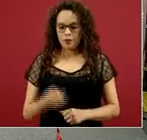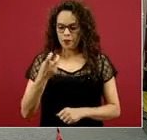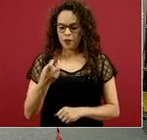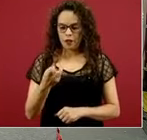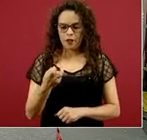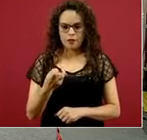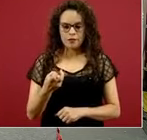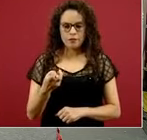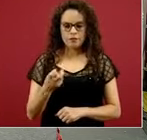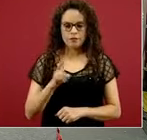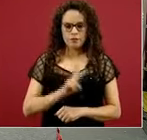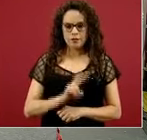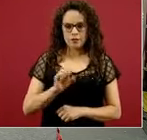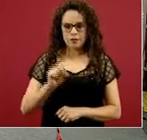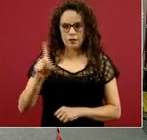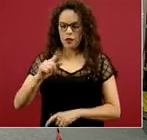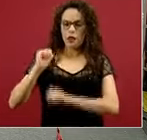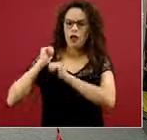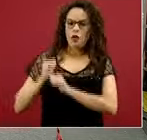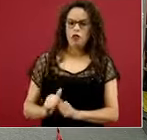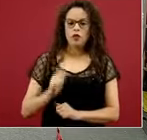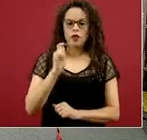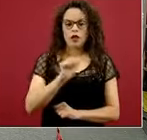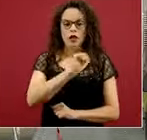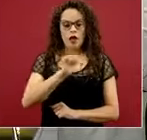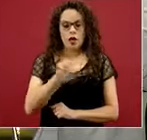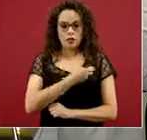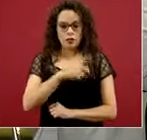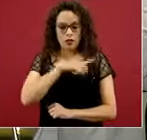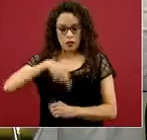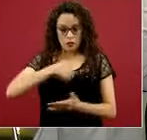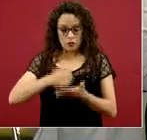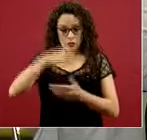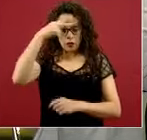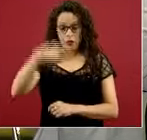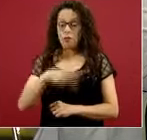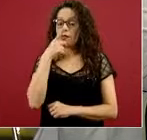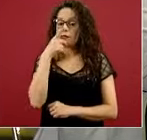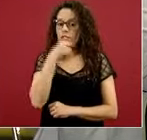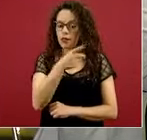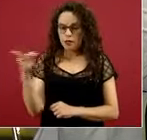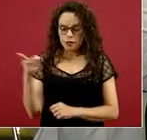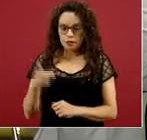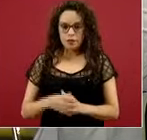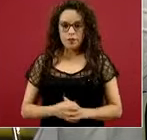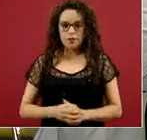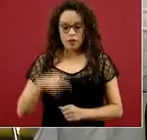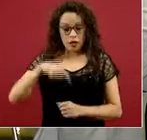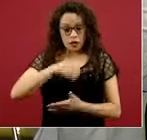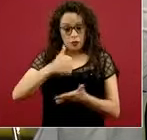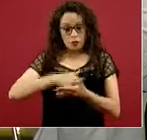las autoridades sanitarias y de salud de la Ciudad de México. Hablan de que continuará probablemente la